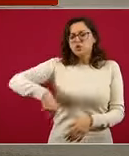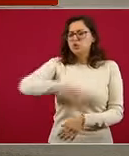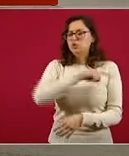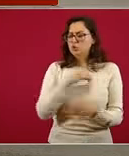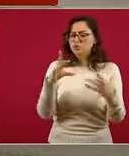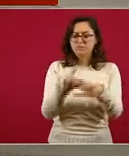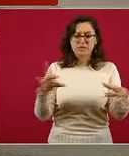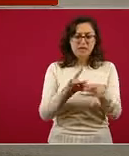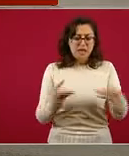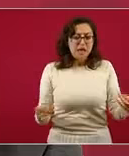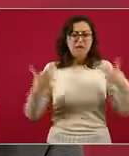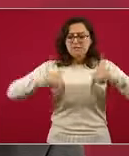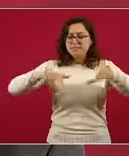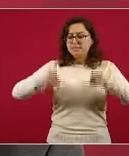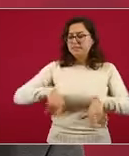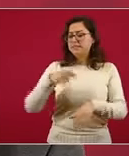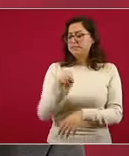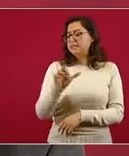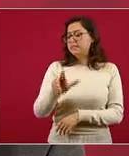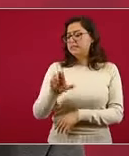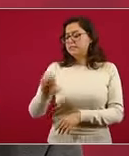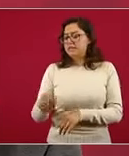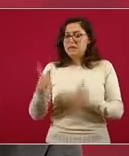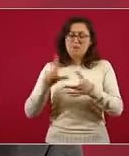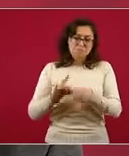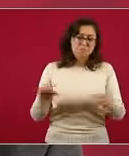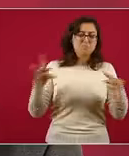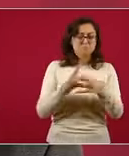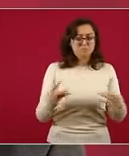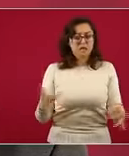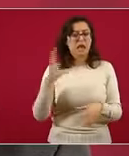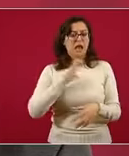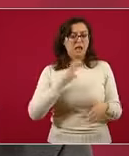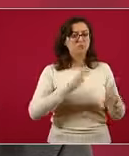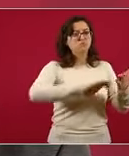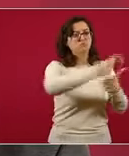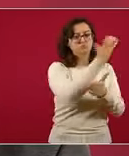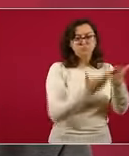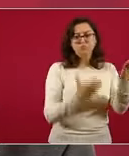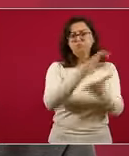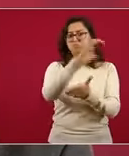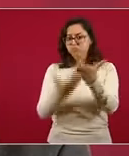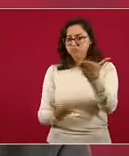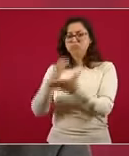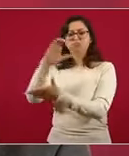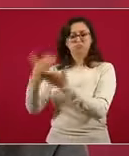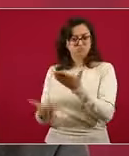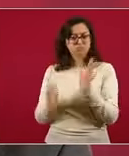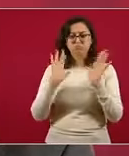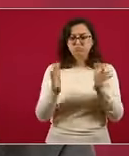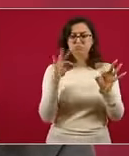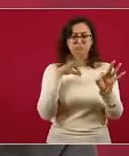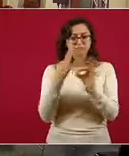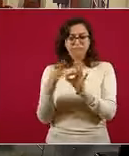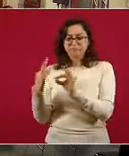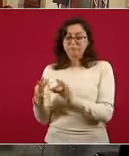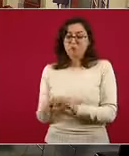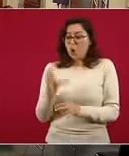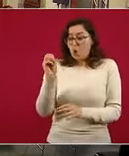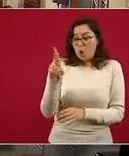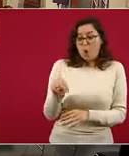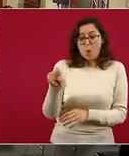Ebrard lo ha platicado, nosotros también lo hemos explicado, tenemos contratación con un mecanismo que organiza la Organización Mundial de la